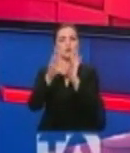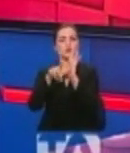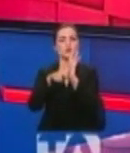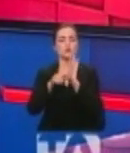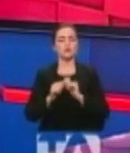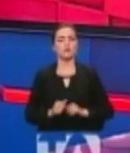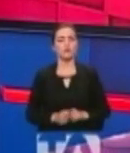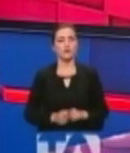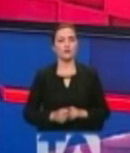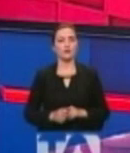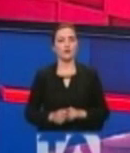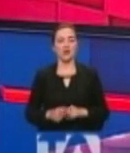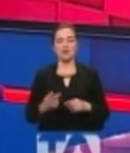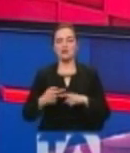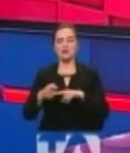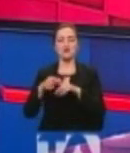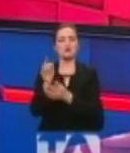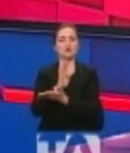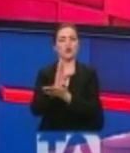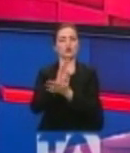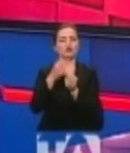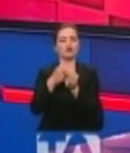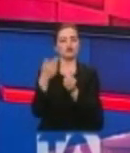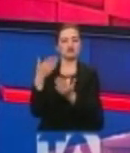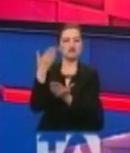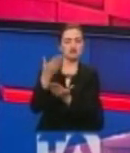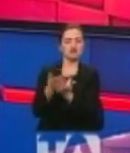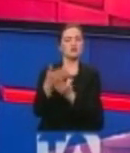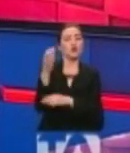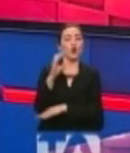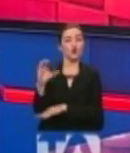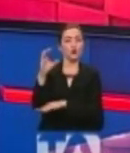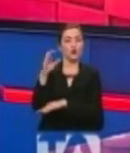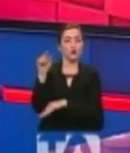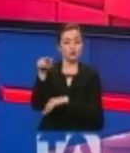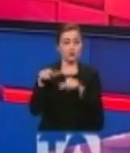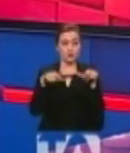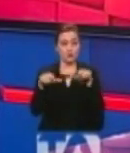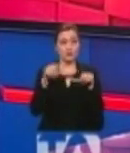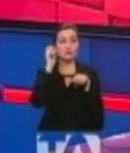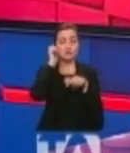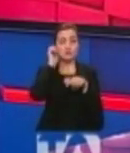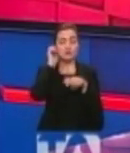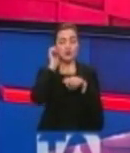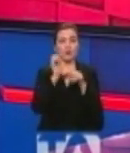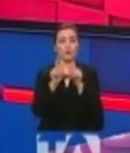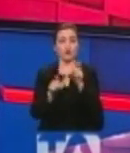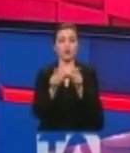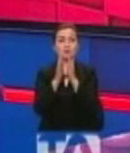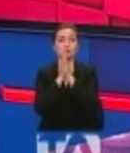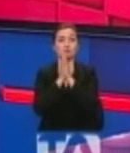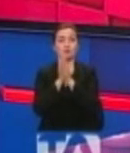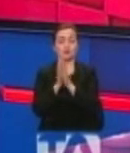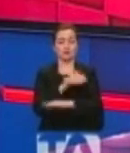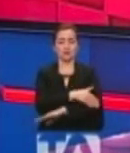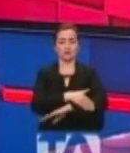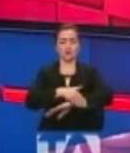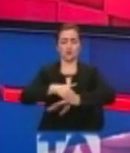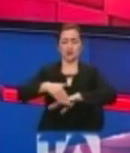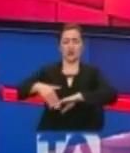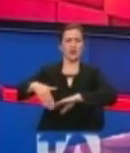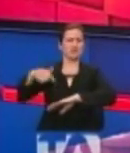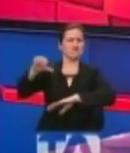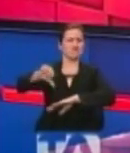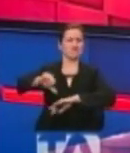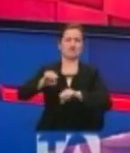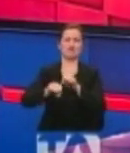8:40, seguimos recorriendo los barrios de la capital, esta vez llegamos a Conocoto. Allí los moradores piden se pavimente la calle Branding.